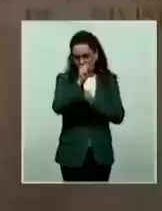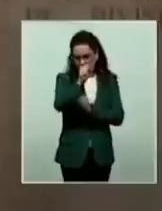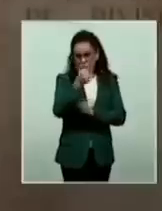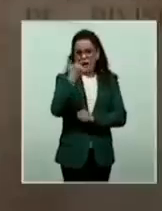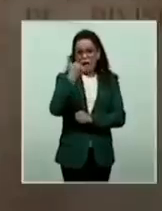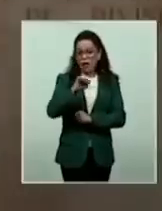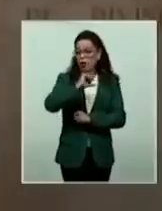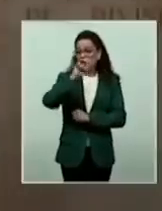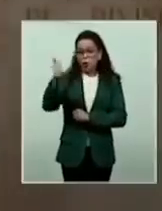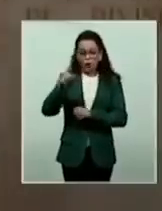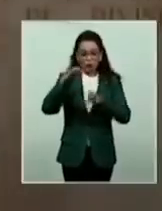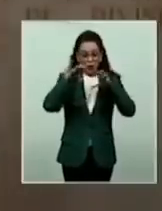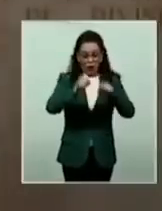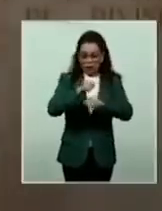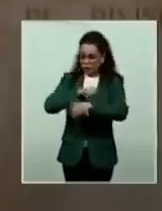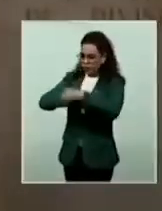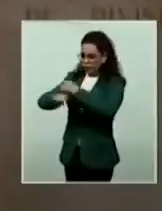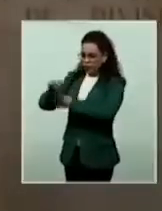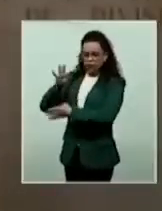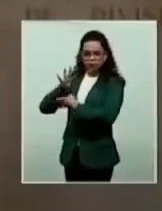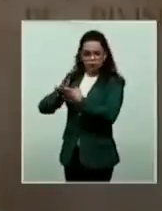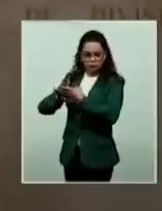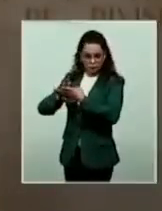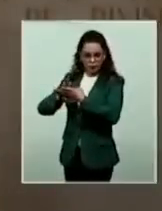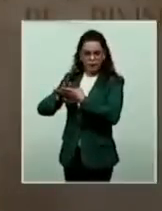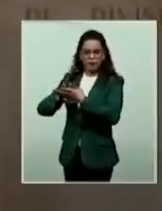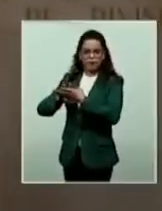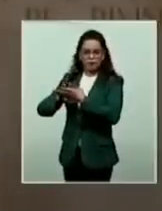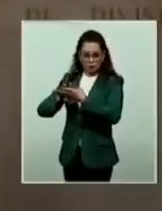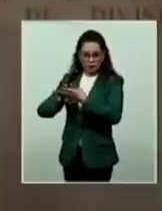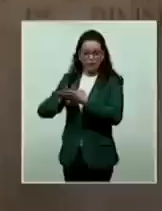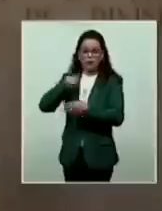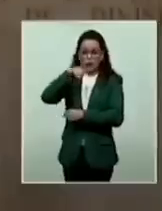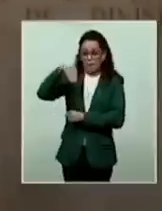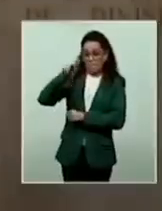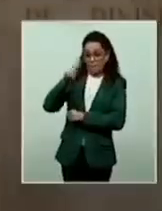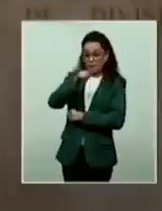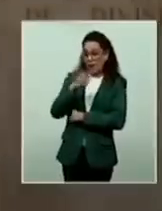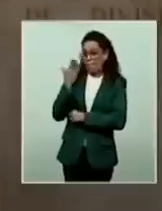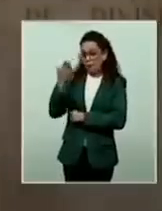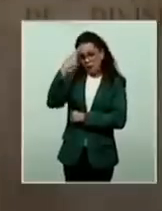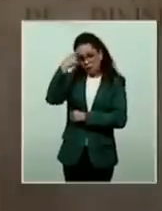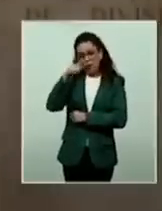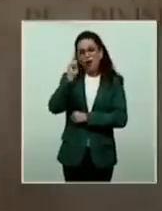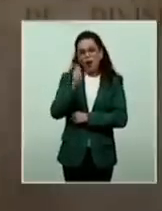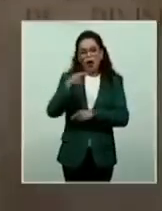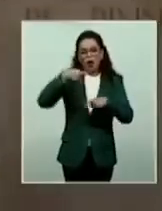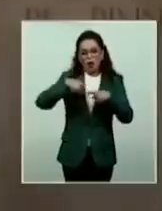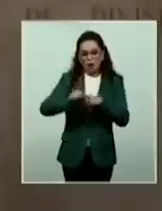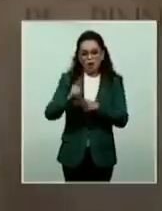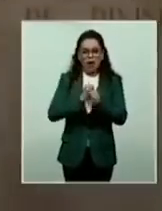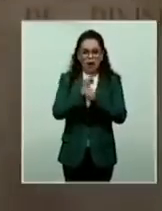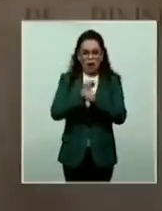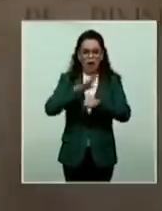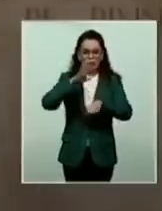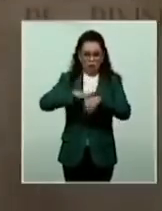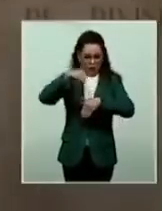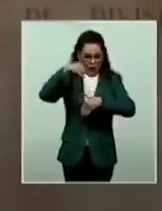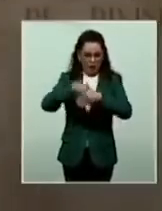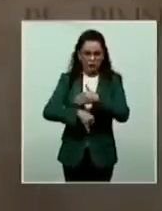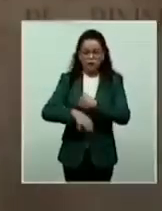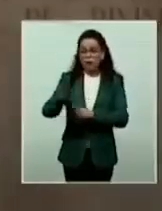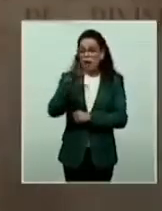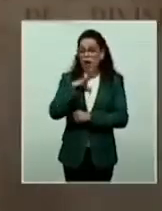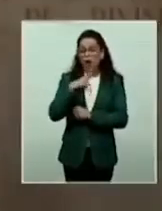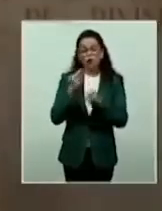justificada, que se da cuando hay elementos o razones a solicitud del Ministerio Público. Hay miles de mexicanas y